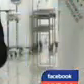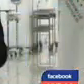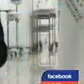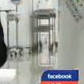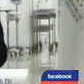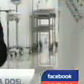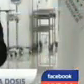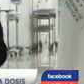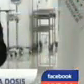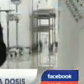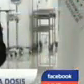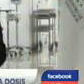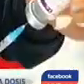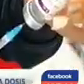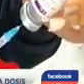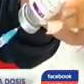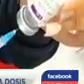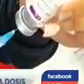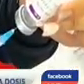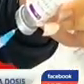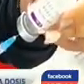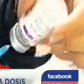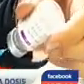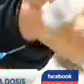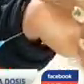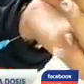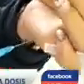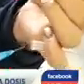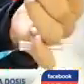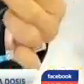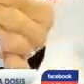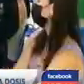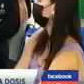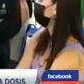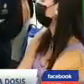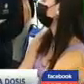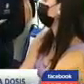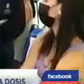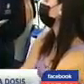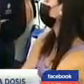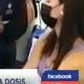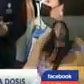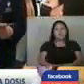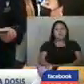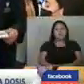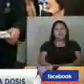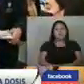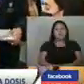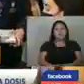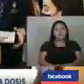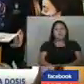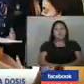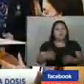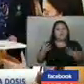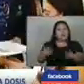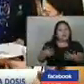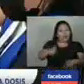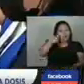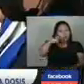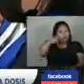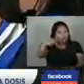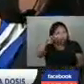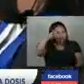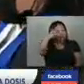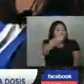El ministro de Salud informó que quienes ya recibieron la segunda dosis de la vacuna anticovid deberán esperar solo tres meses